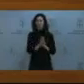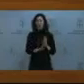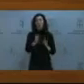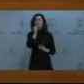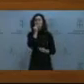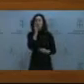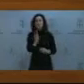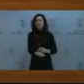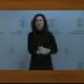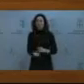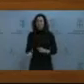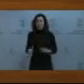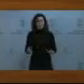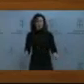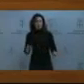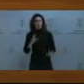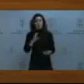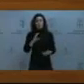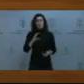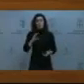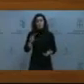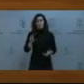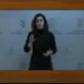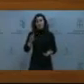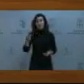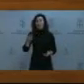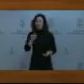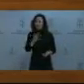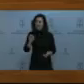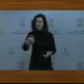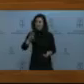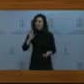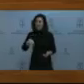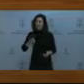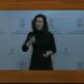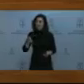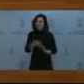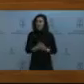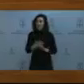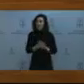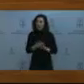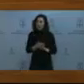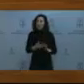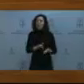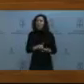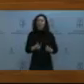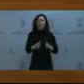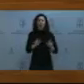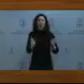Mont referencia a la reunión a la sectorial que tuvo lugar ayer. ¿Sabe cuánto tiempo lleva sin